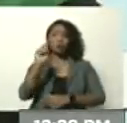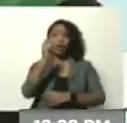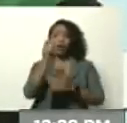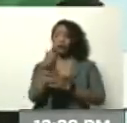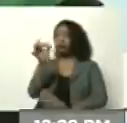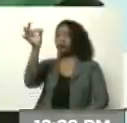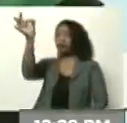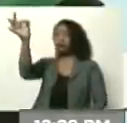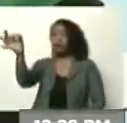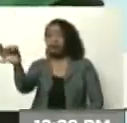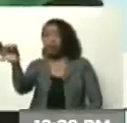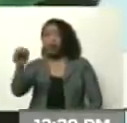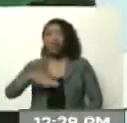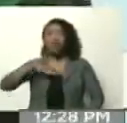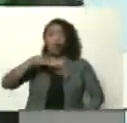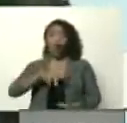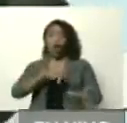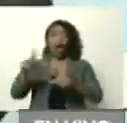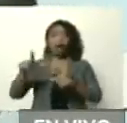la casa de la gente equipada